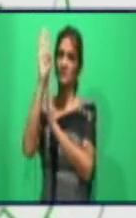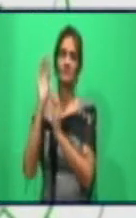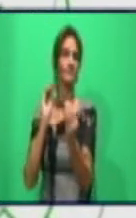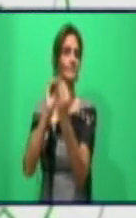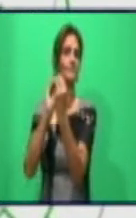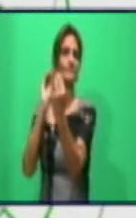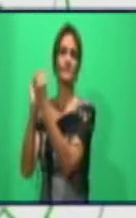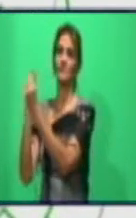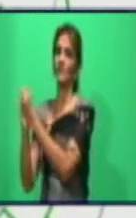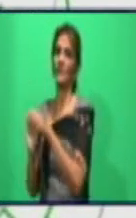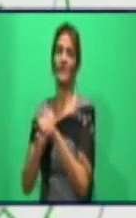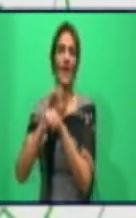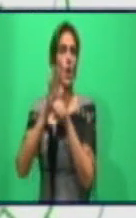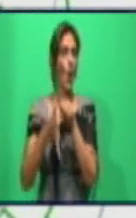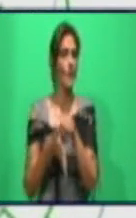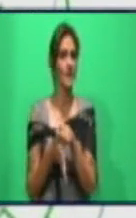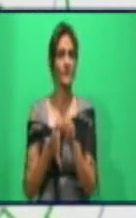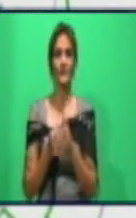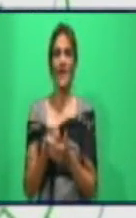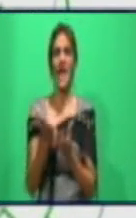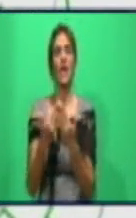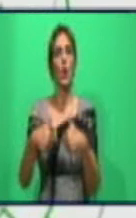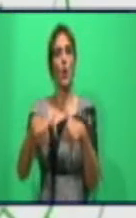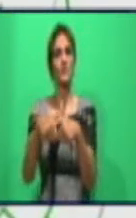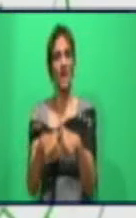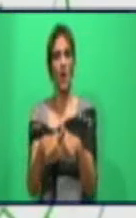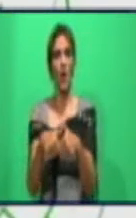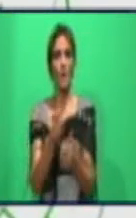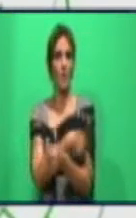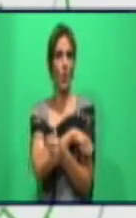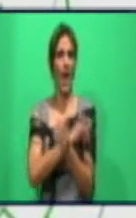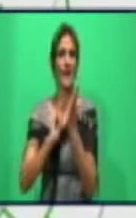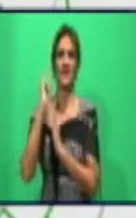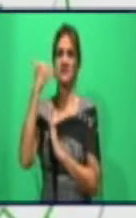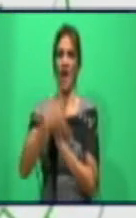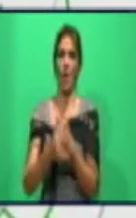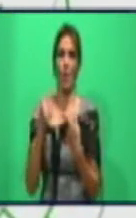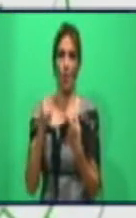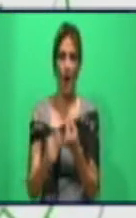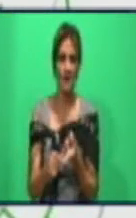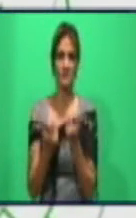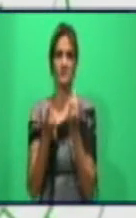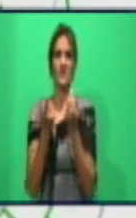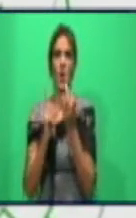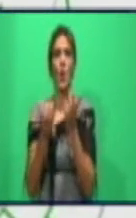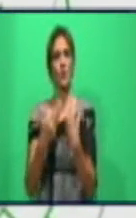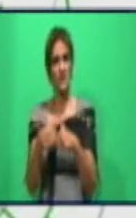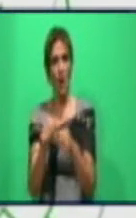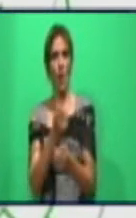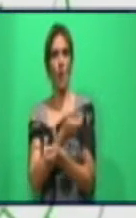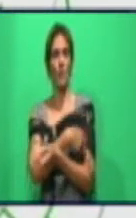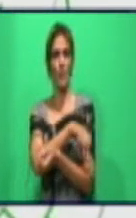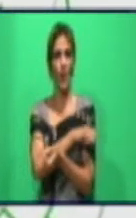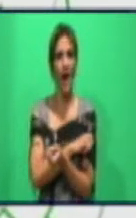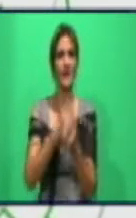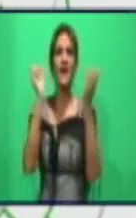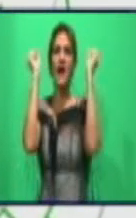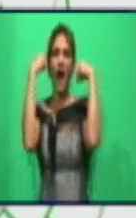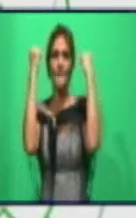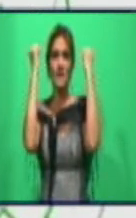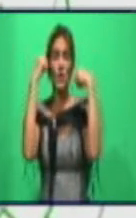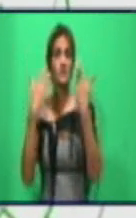que hay en el consejo popular de san juan y el consejo popular camilo cienfuegos sin desdeñar lo que está pasando en el